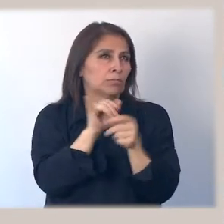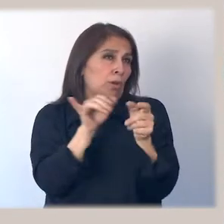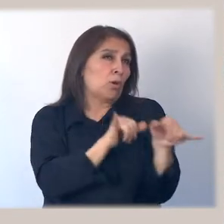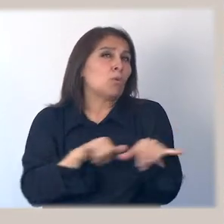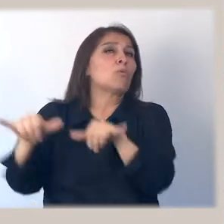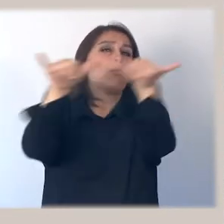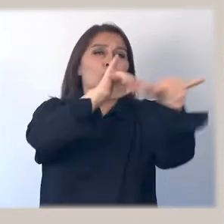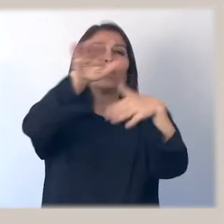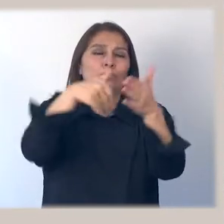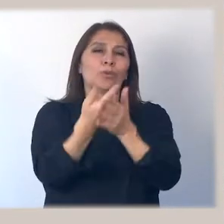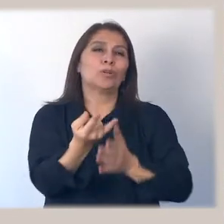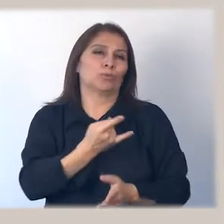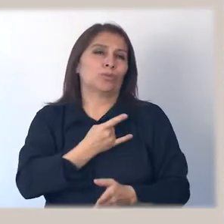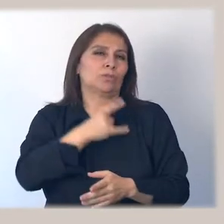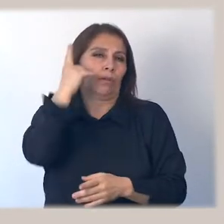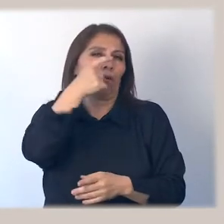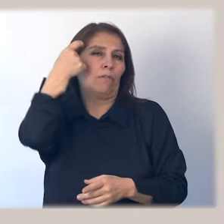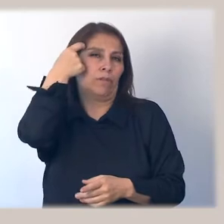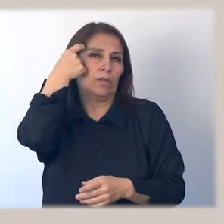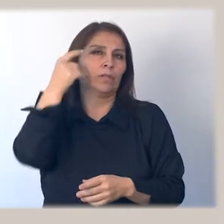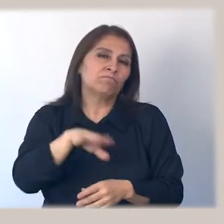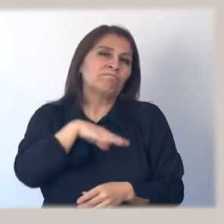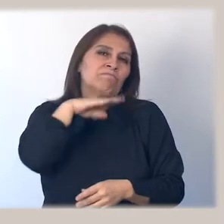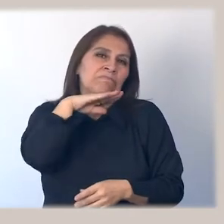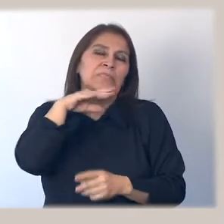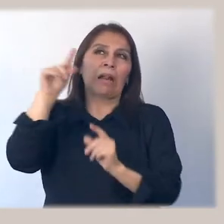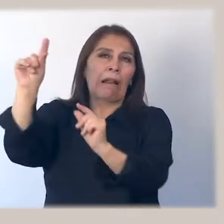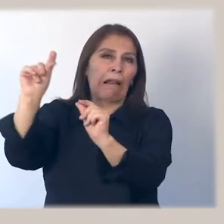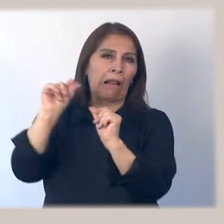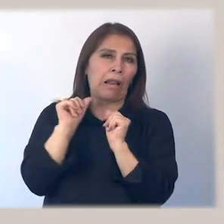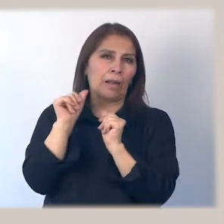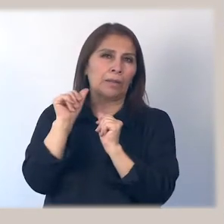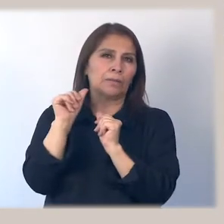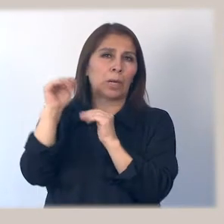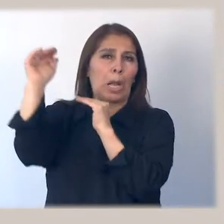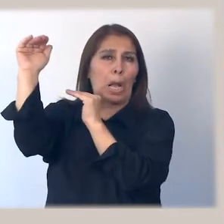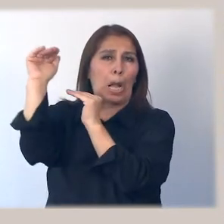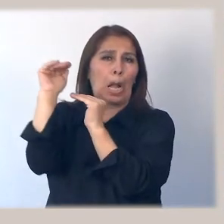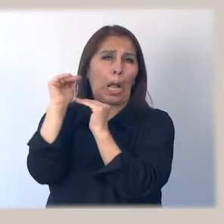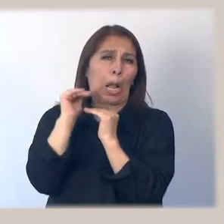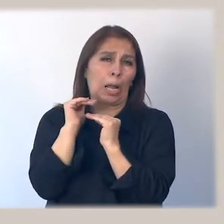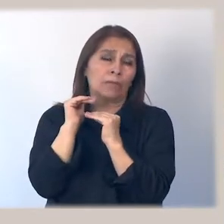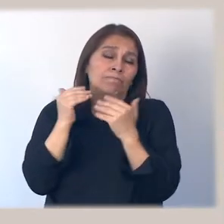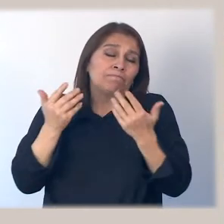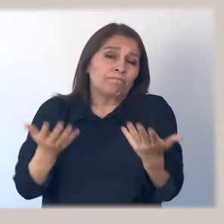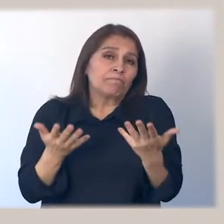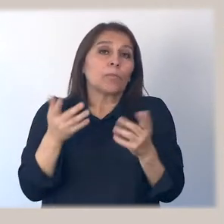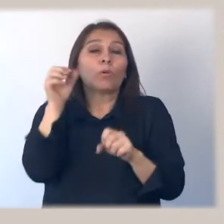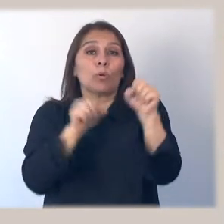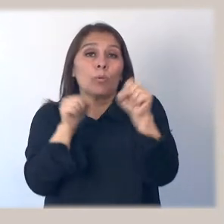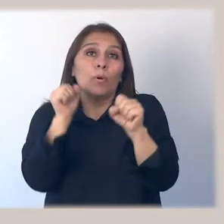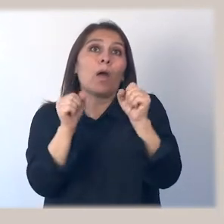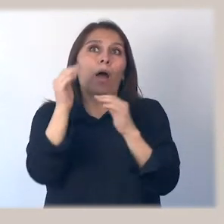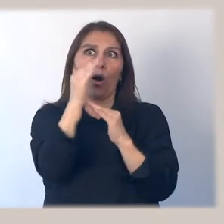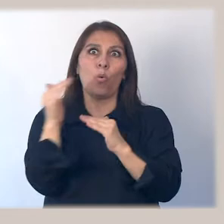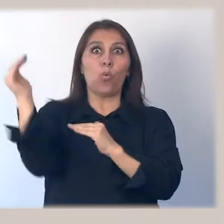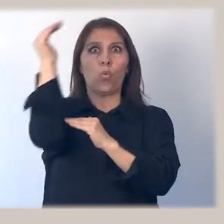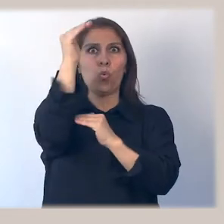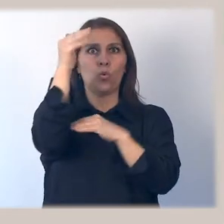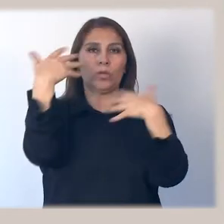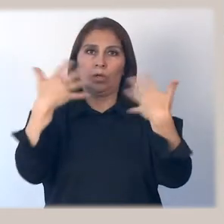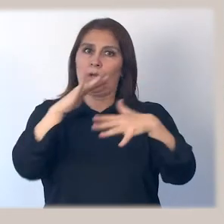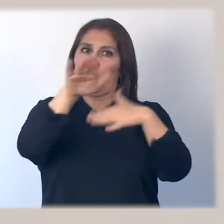que el grueso de las universidades públicas en Colombia, sufre la asignación de recursos estatales exiguos, que si bien pueden leerse